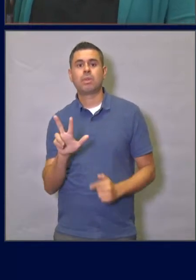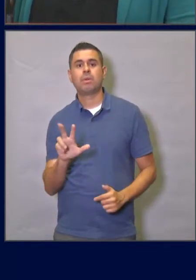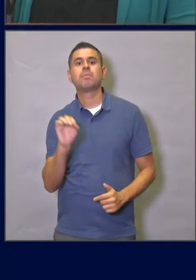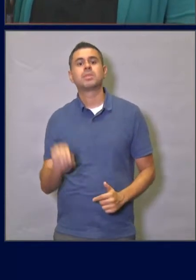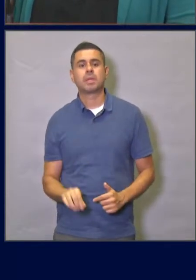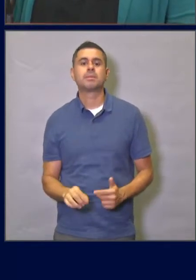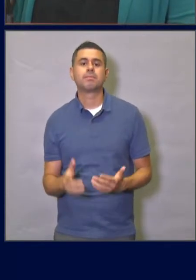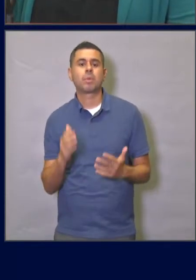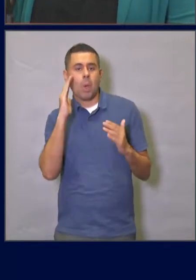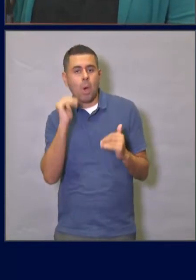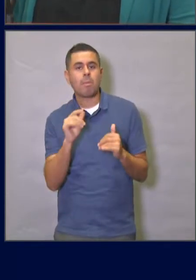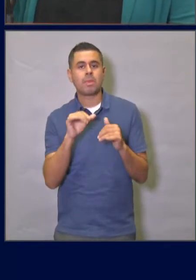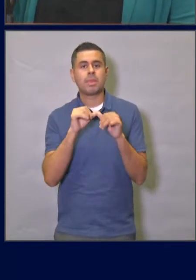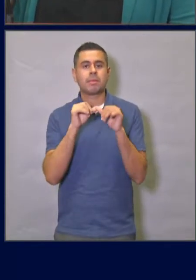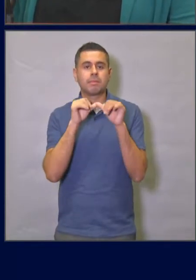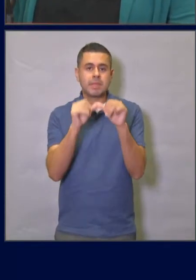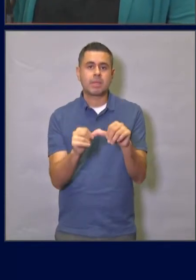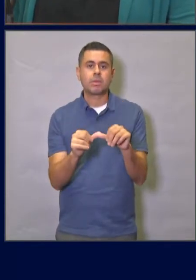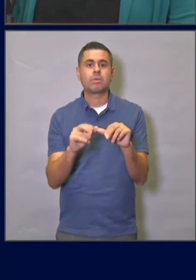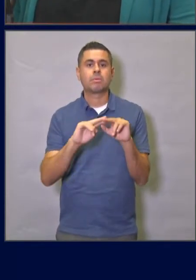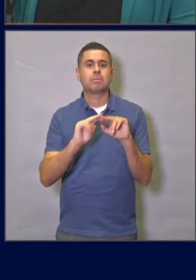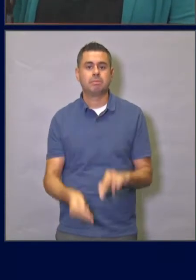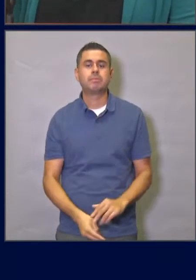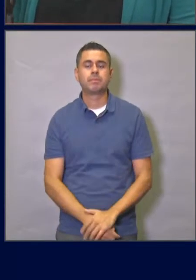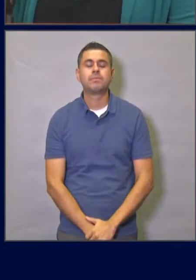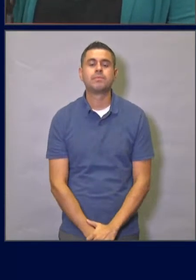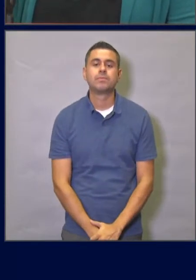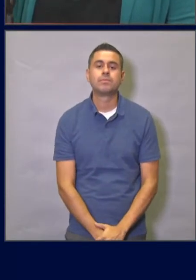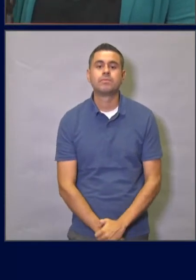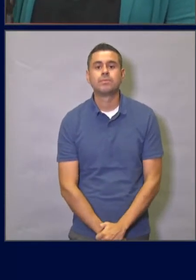disminuyendo. Next slide, please.